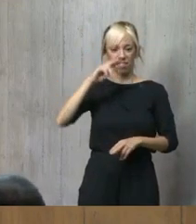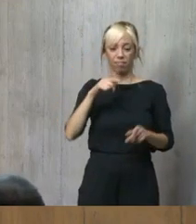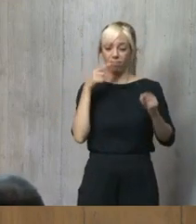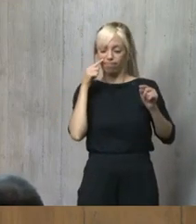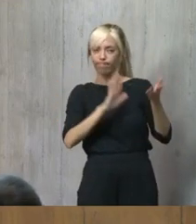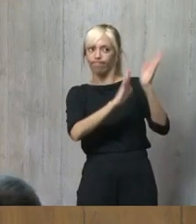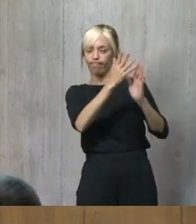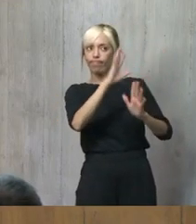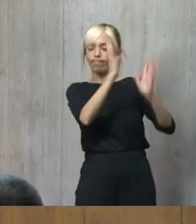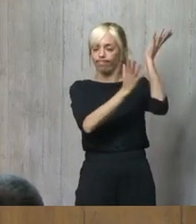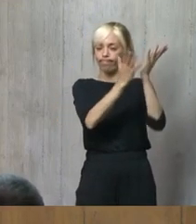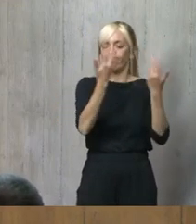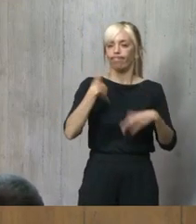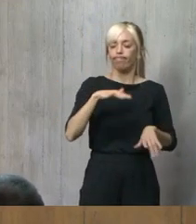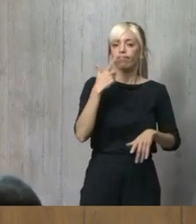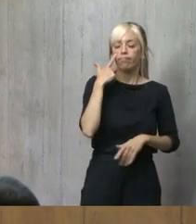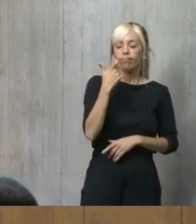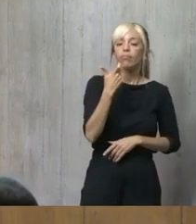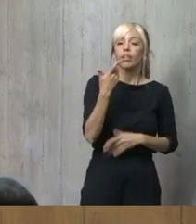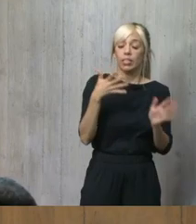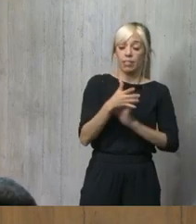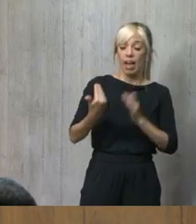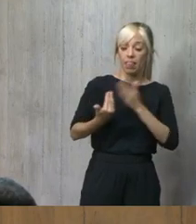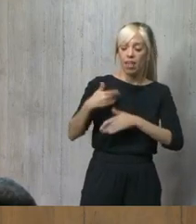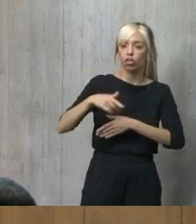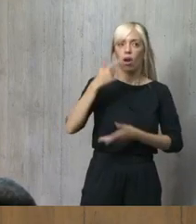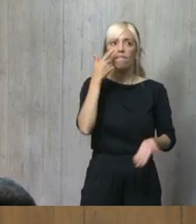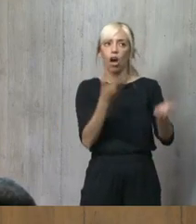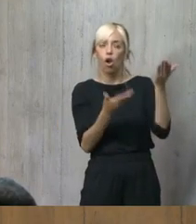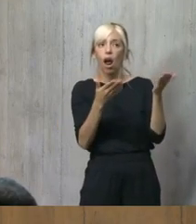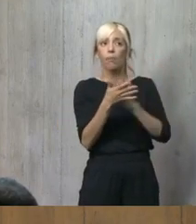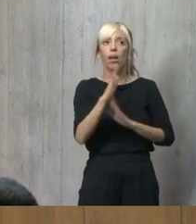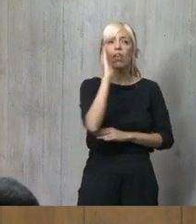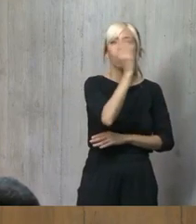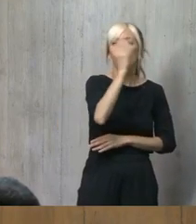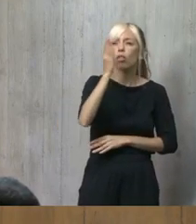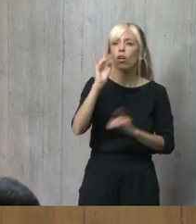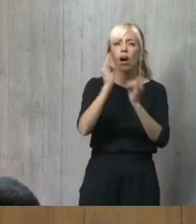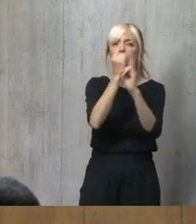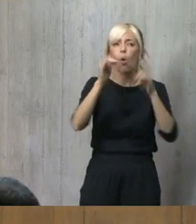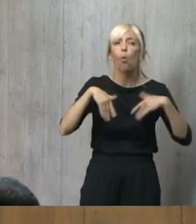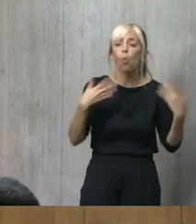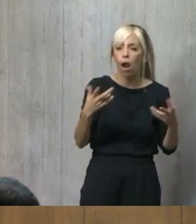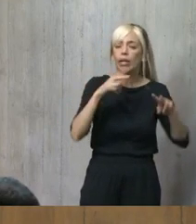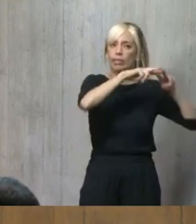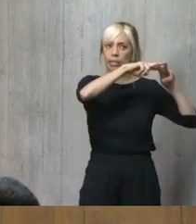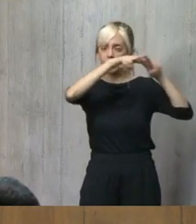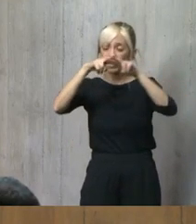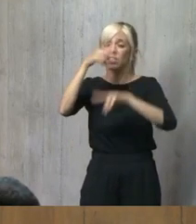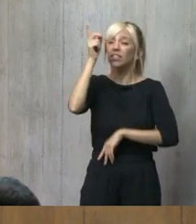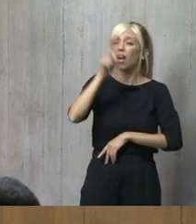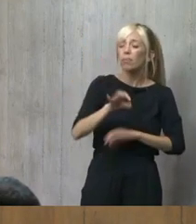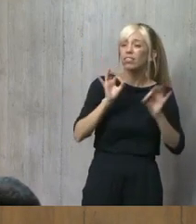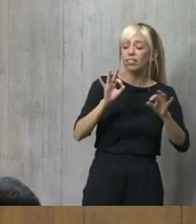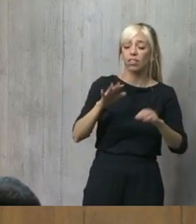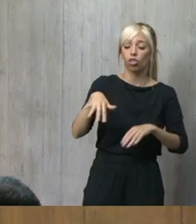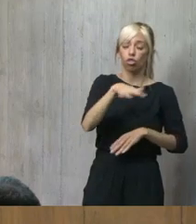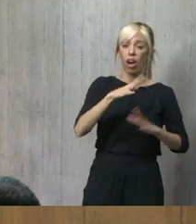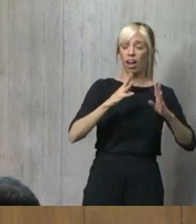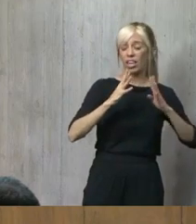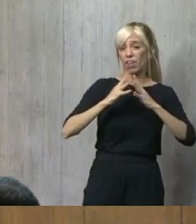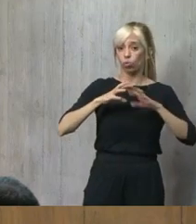a tener que seguir haciéndola a lo largo de estos días para saber cuáles son los daños ambientales y también los daños sobre las infraestructuras